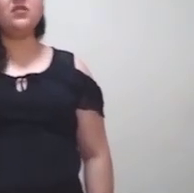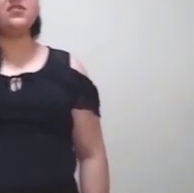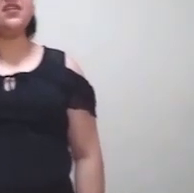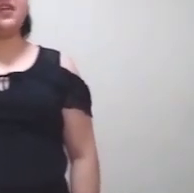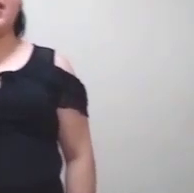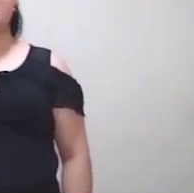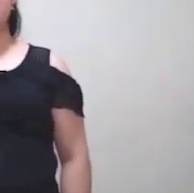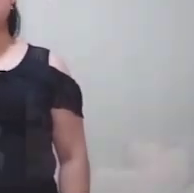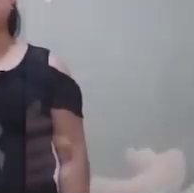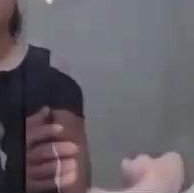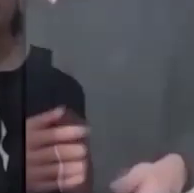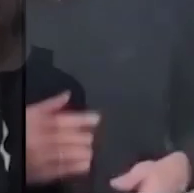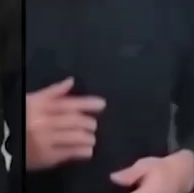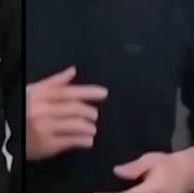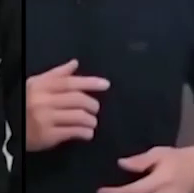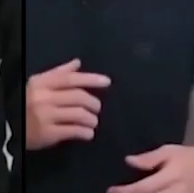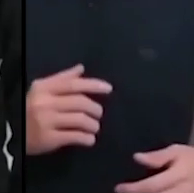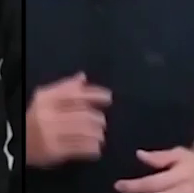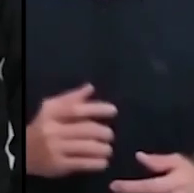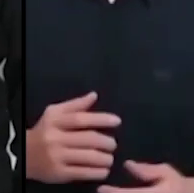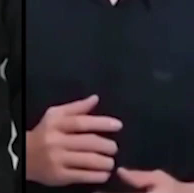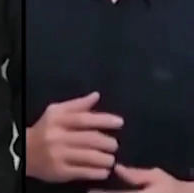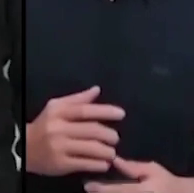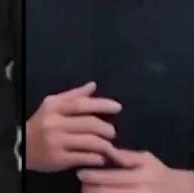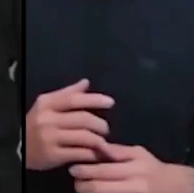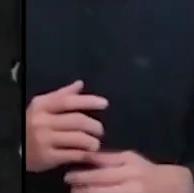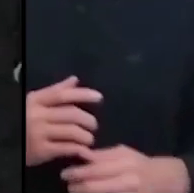y me oyes